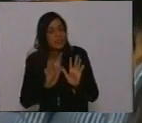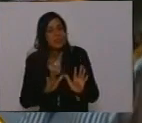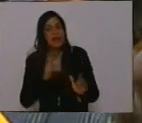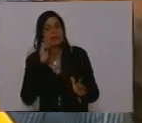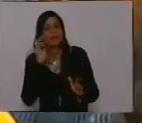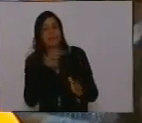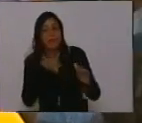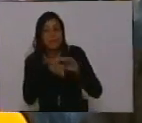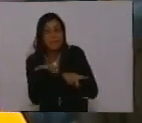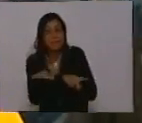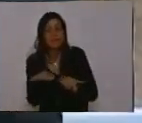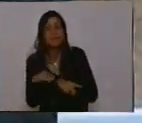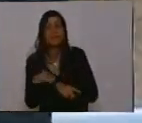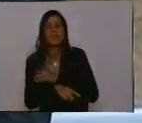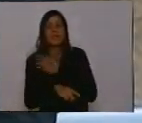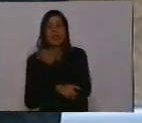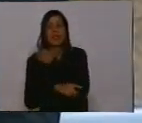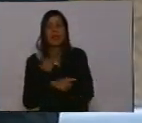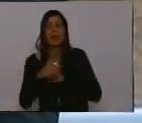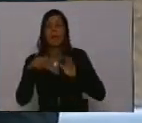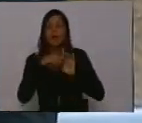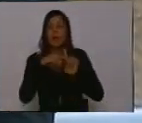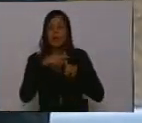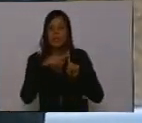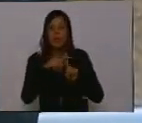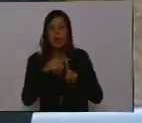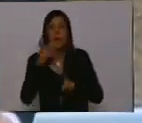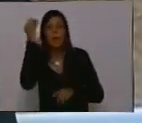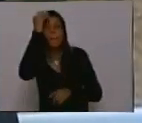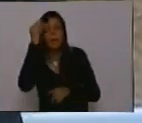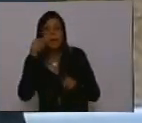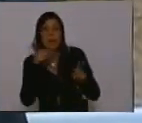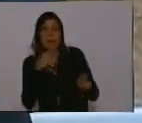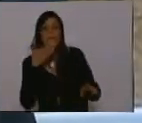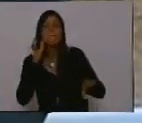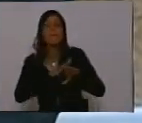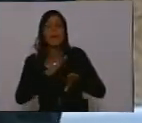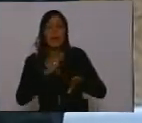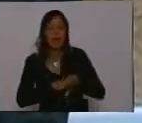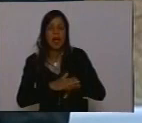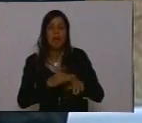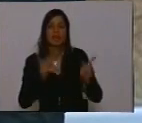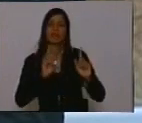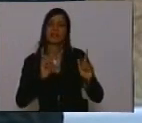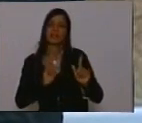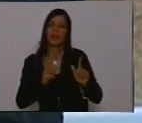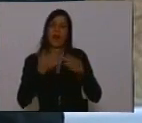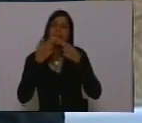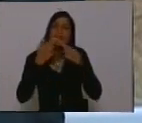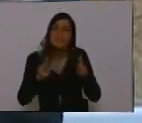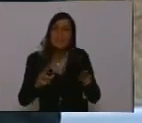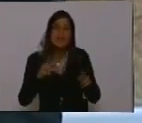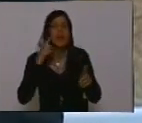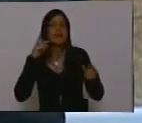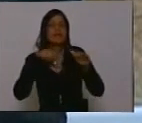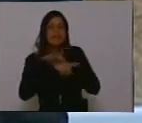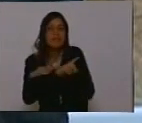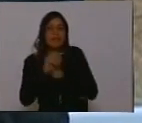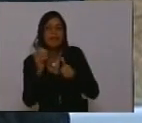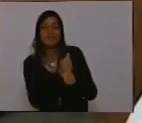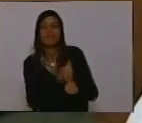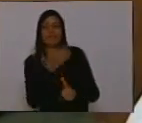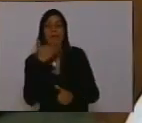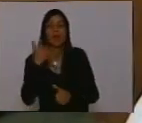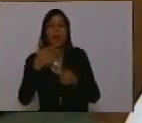también, no tanto en el pecado original, como en la inocencia original. Y la inocencia